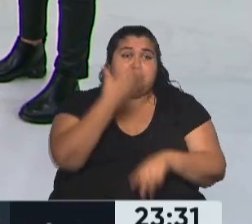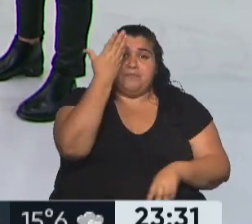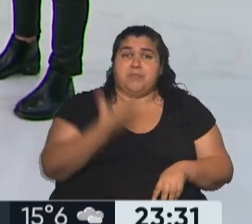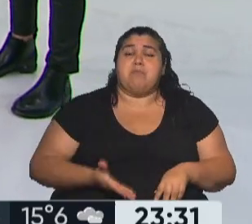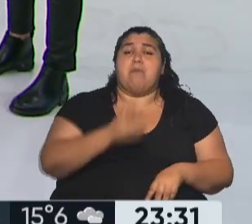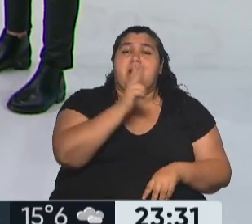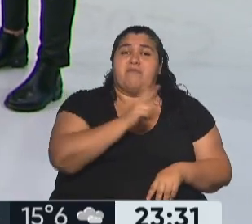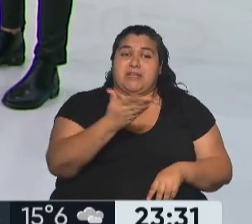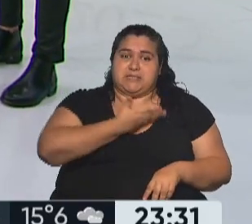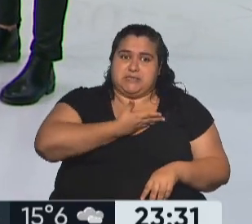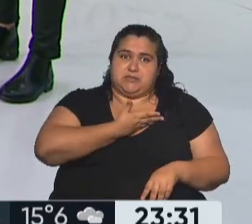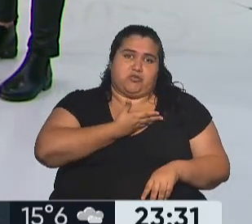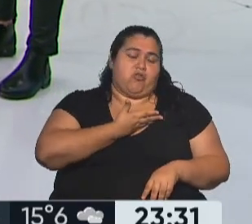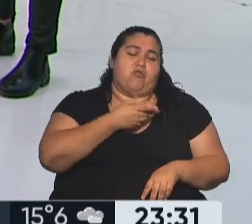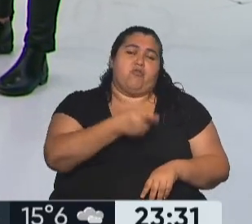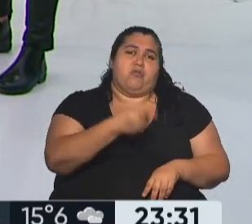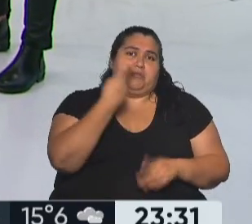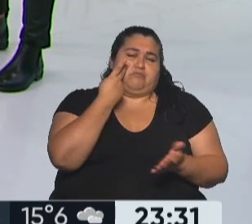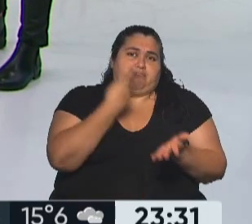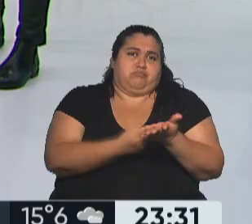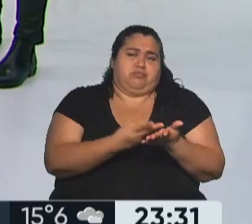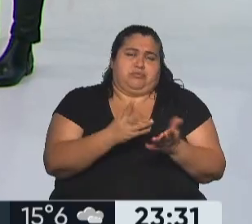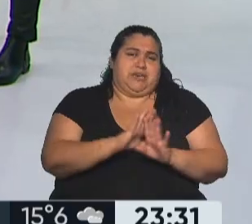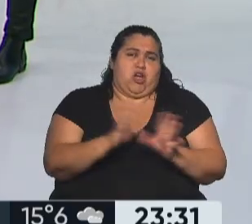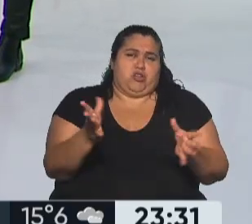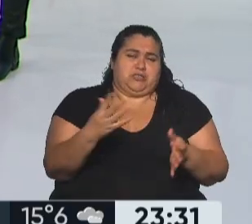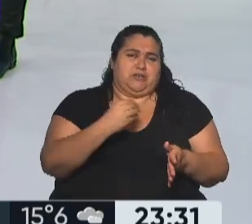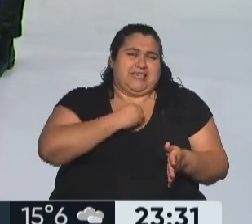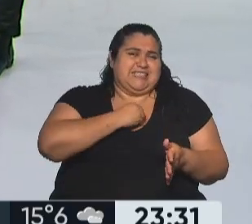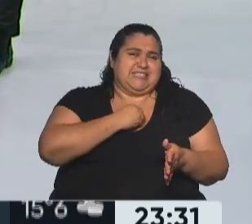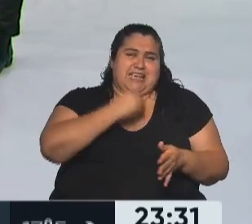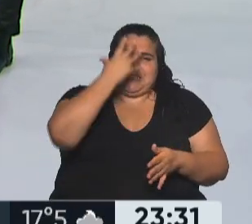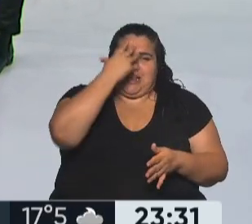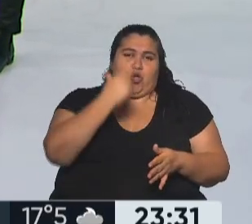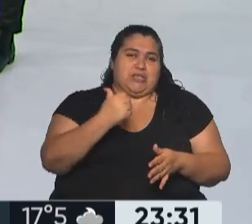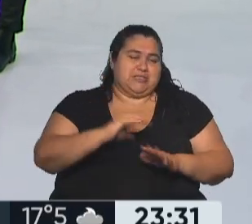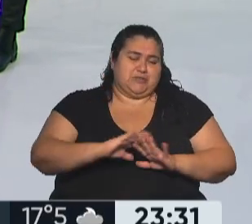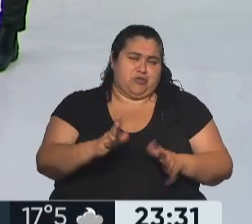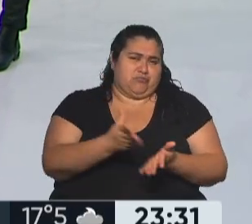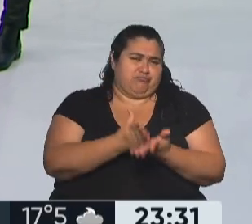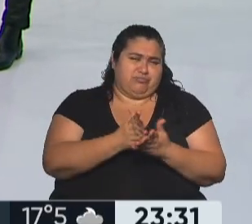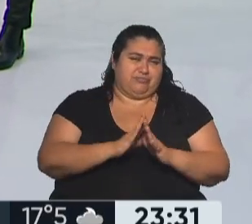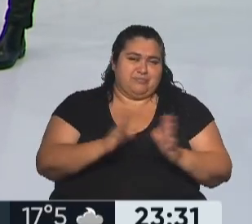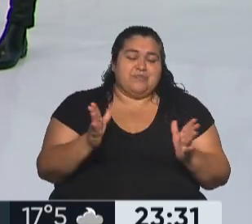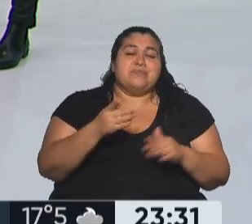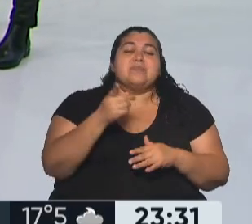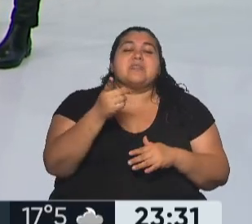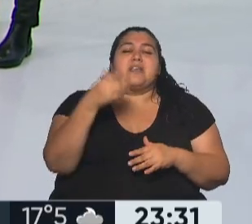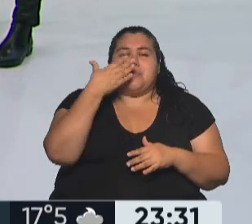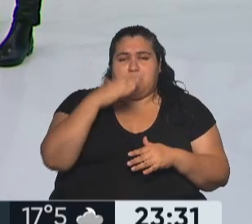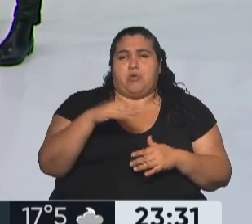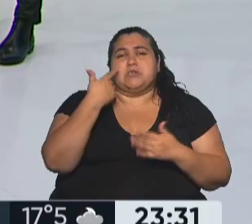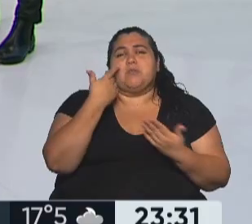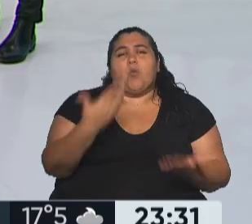un recontra reconocido hincha de San Lorenzo. Vamos a repasar justamente todo lo que tiene que ver con